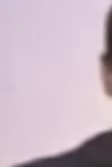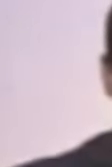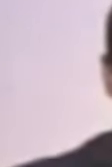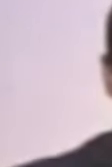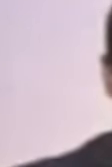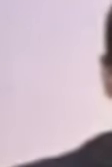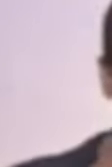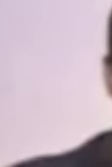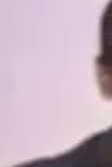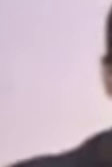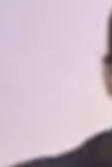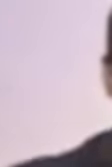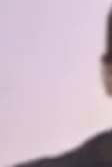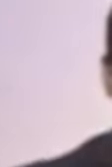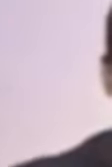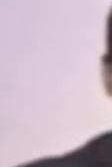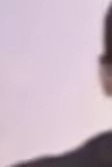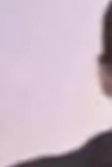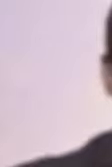pueblo seguirá siendo el titular del poder